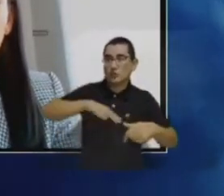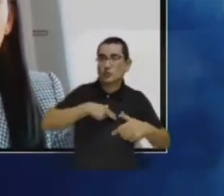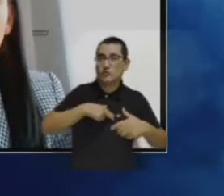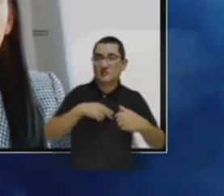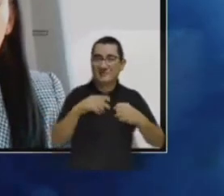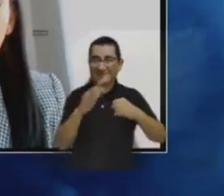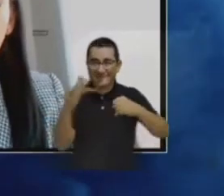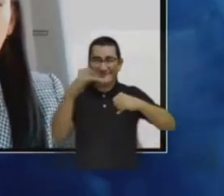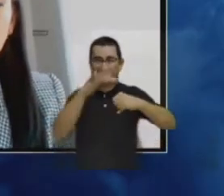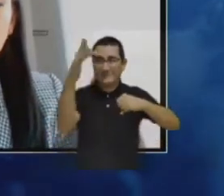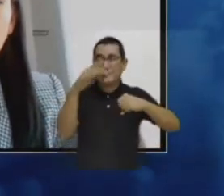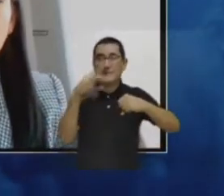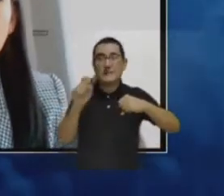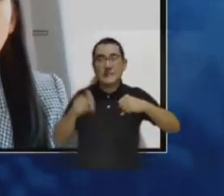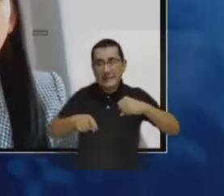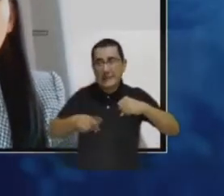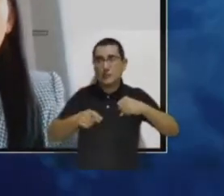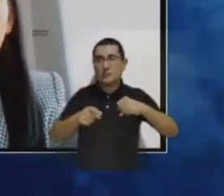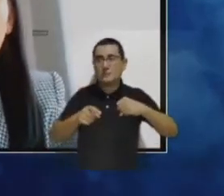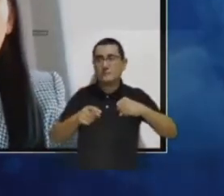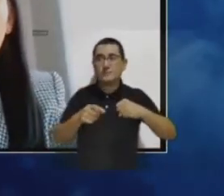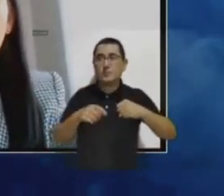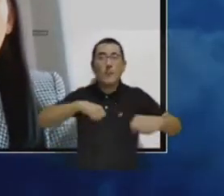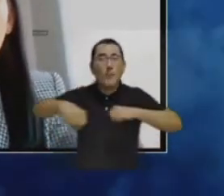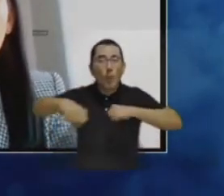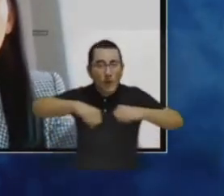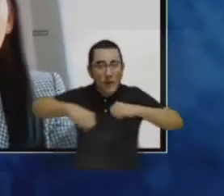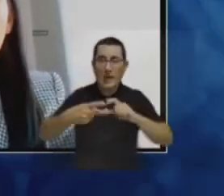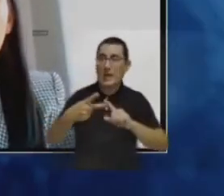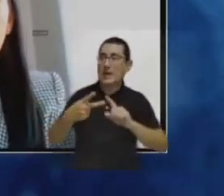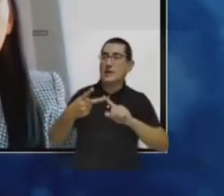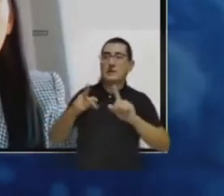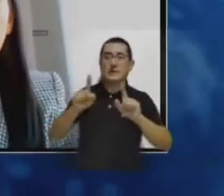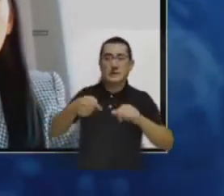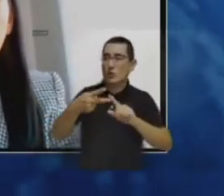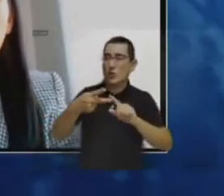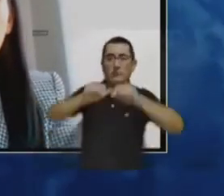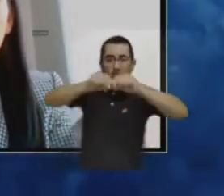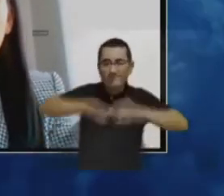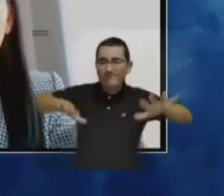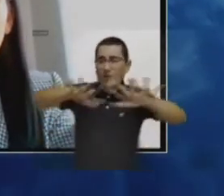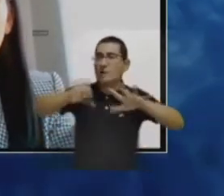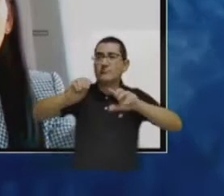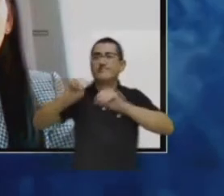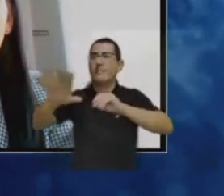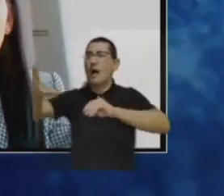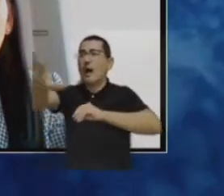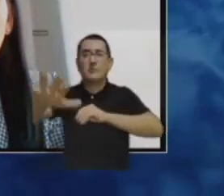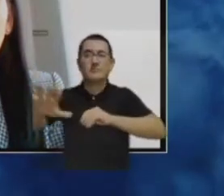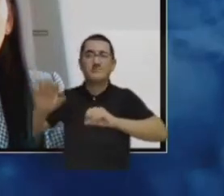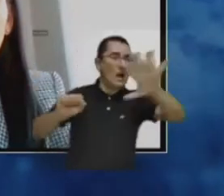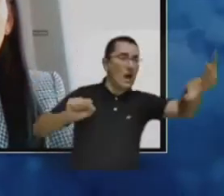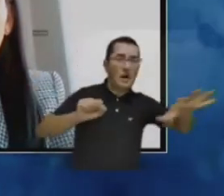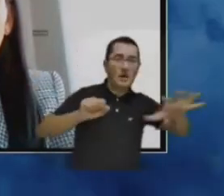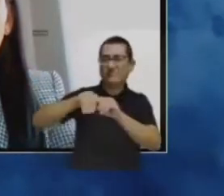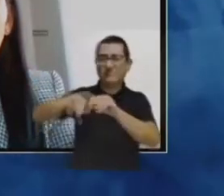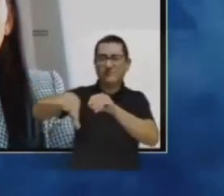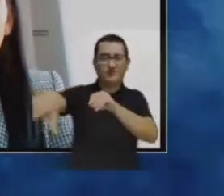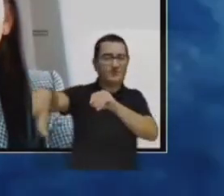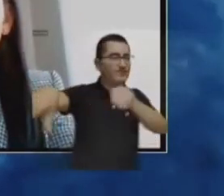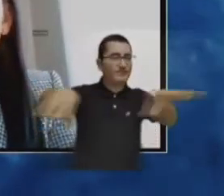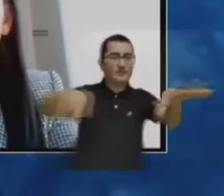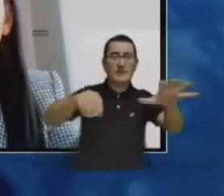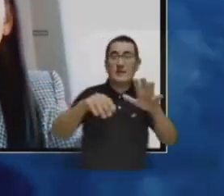Entonces, hablamos de movilidad, hablamos de poder abarcar grandes espacios, hablamos de poder hacer transferencia y transporte de